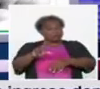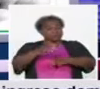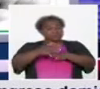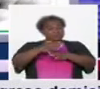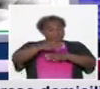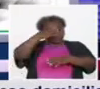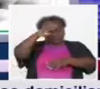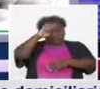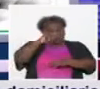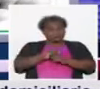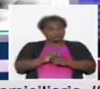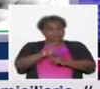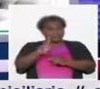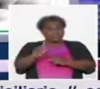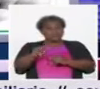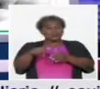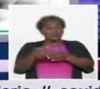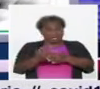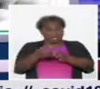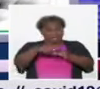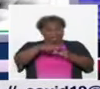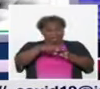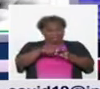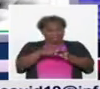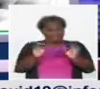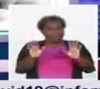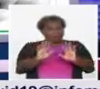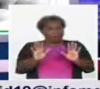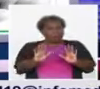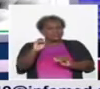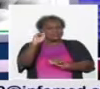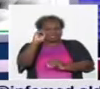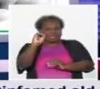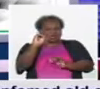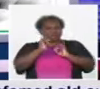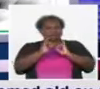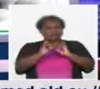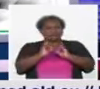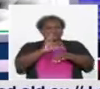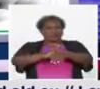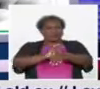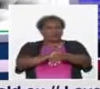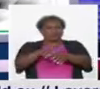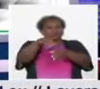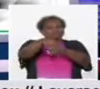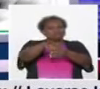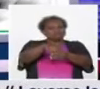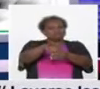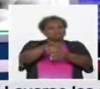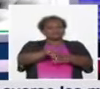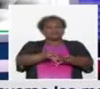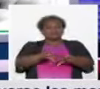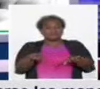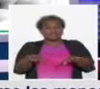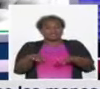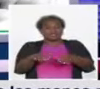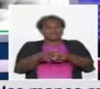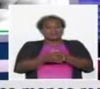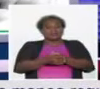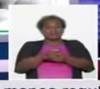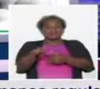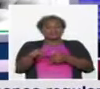el municipio especial Isla de la Juventud, sin transmisión autóctona por COVID-19. De esta forma estamos poniendo punto final a este